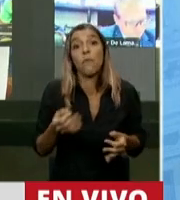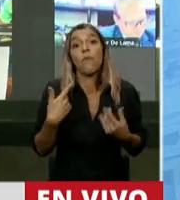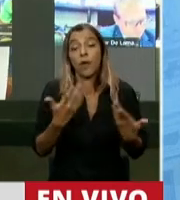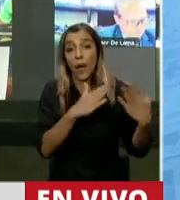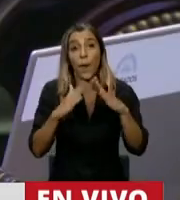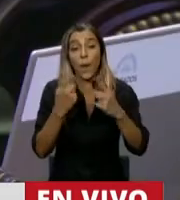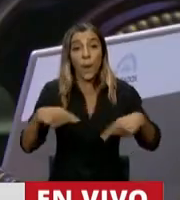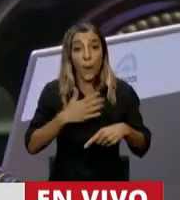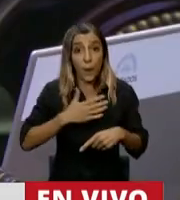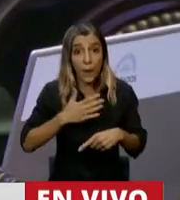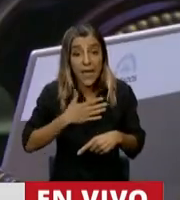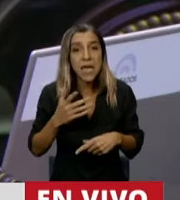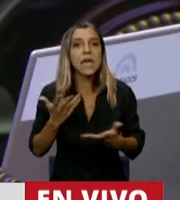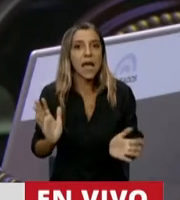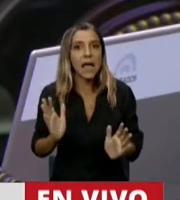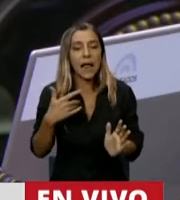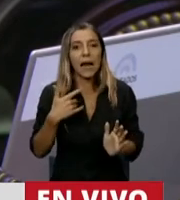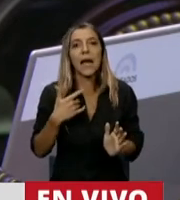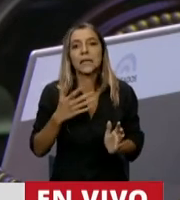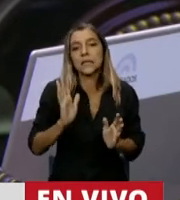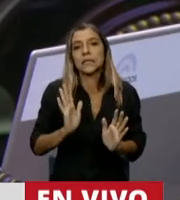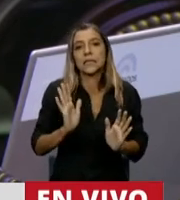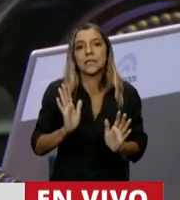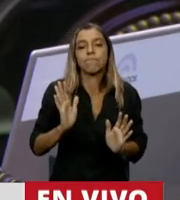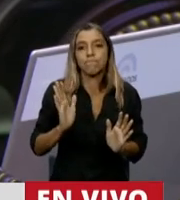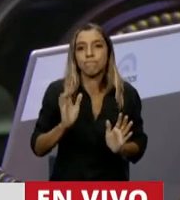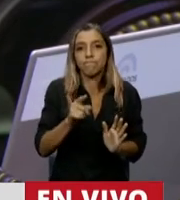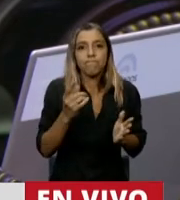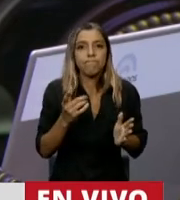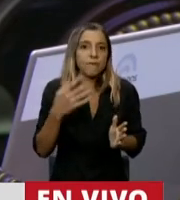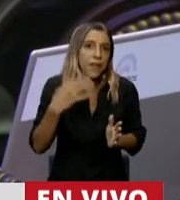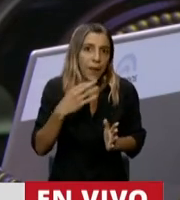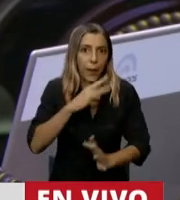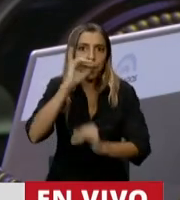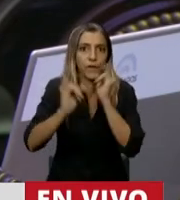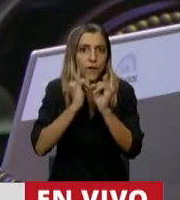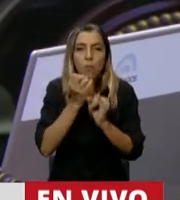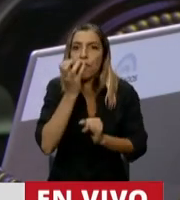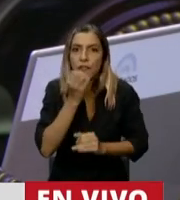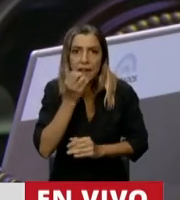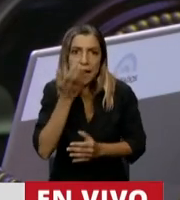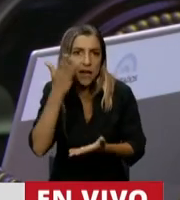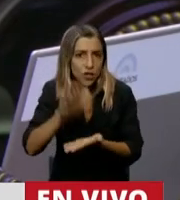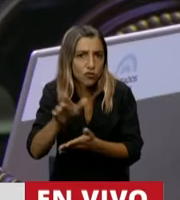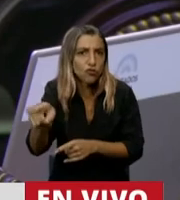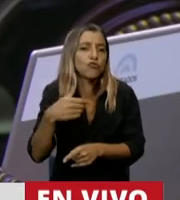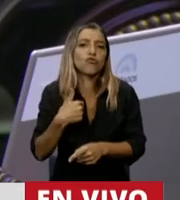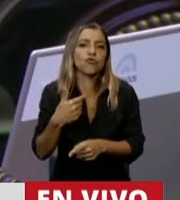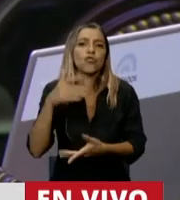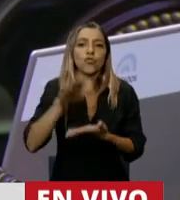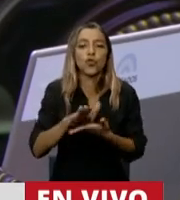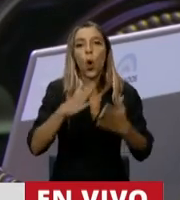separan del patrimonio de las personas, o no están obligados a informar los montos de los que son